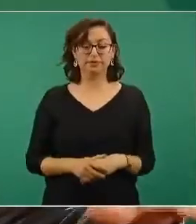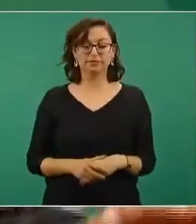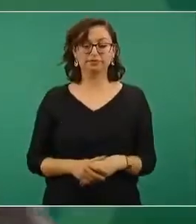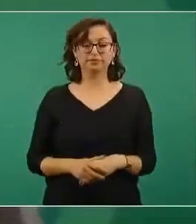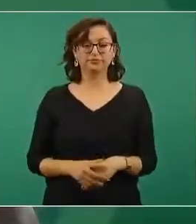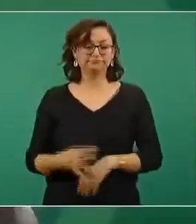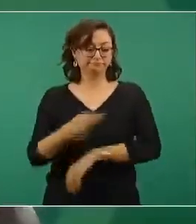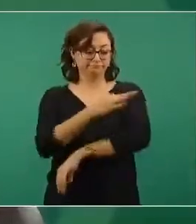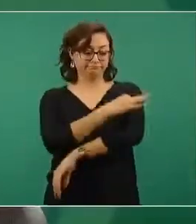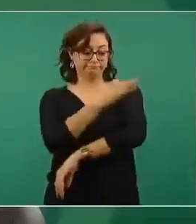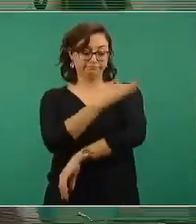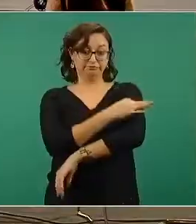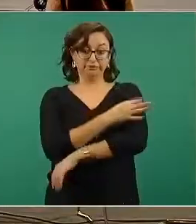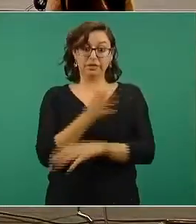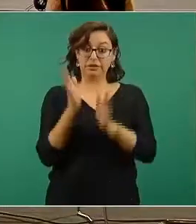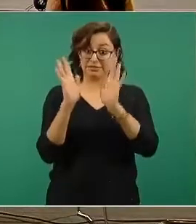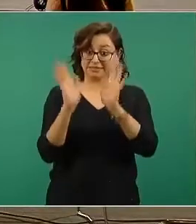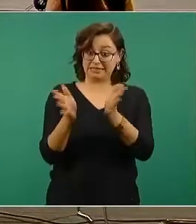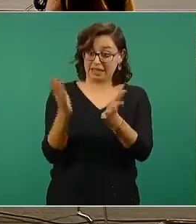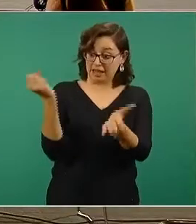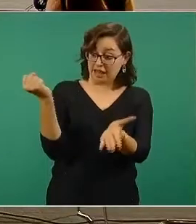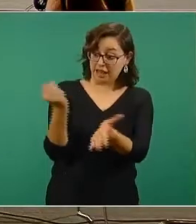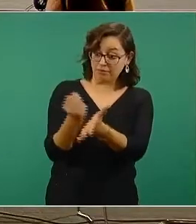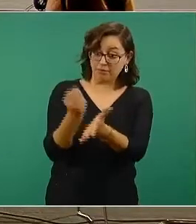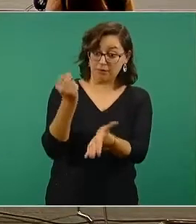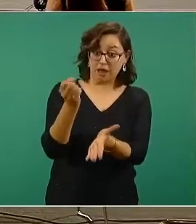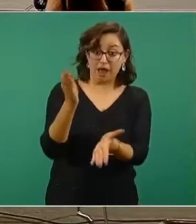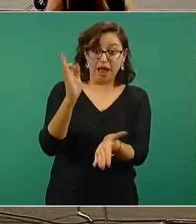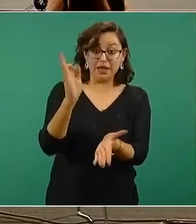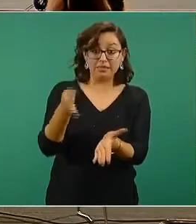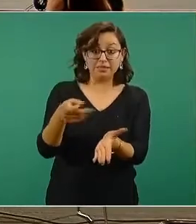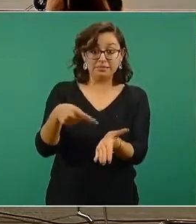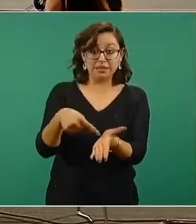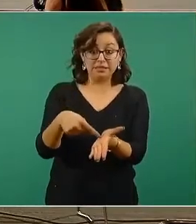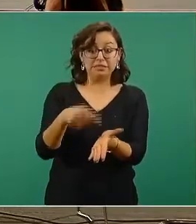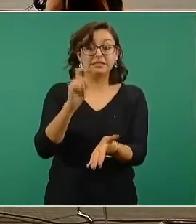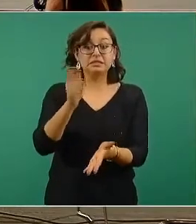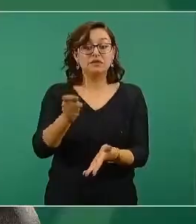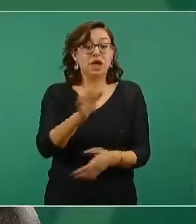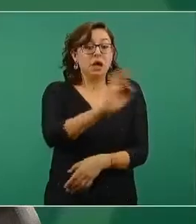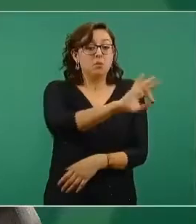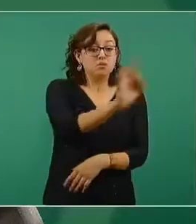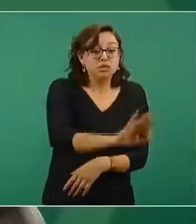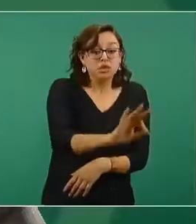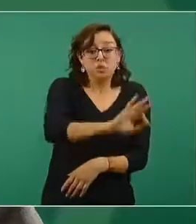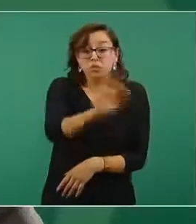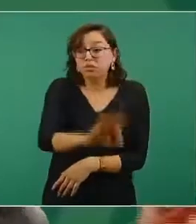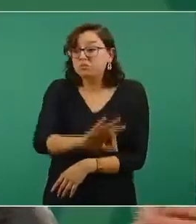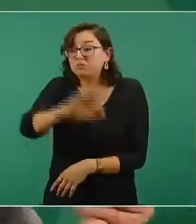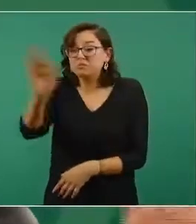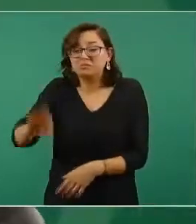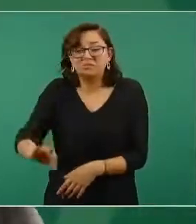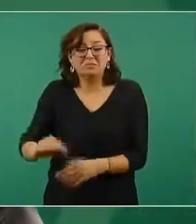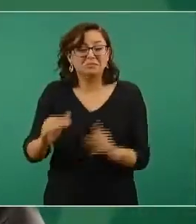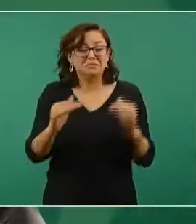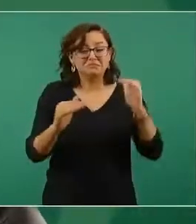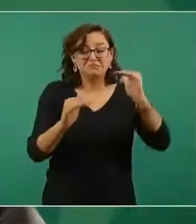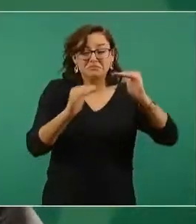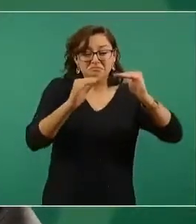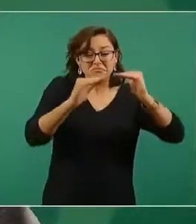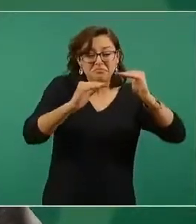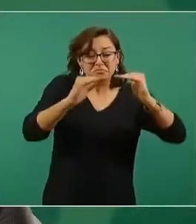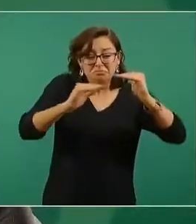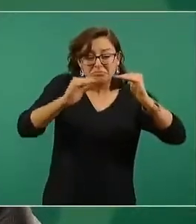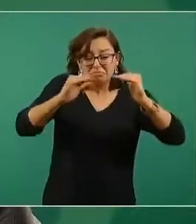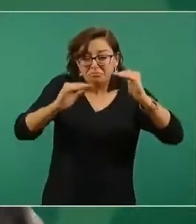se aceptan para su uso de emergencia son prácticamente equivalentes, ¿no? Digo, la información con la que se cuenta de lo que